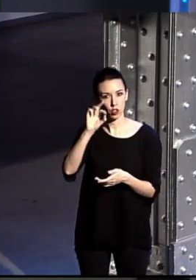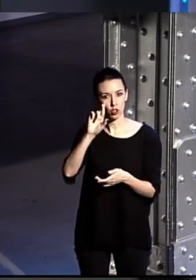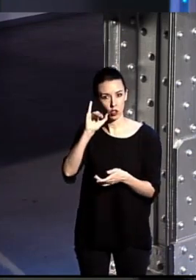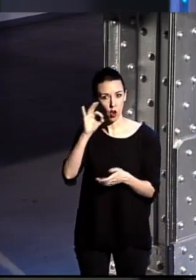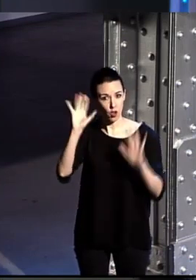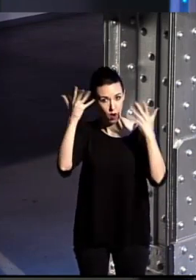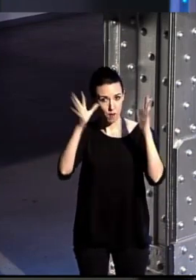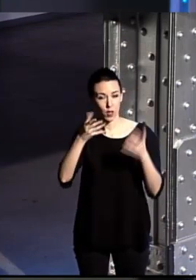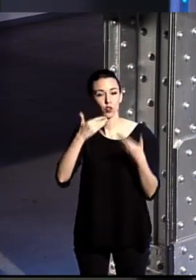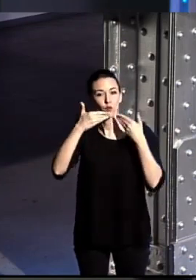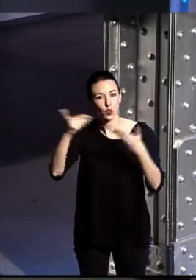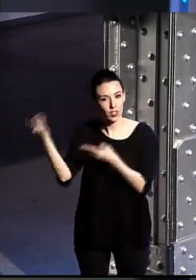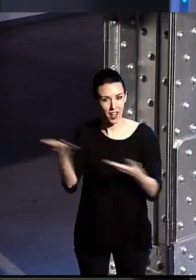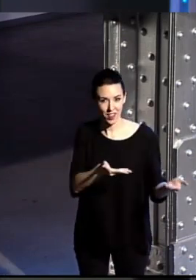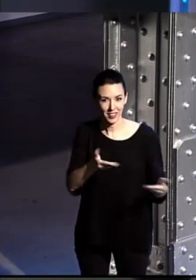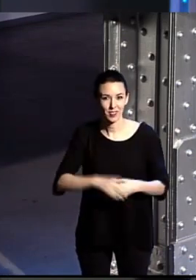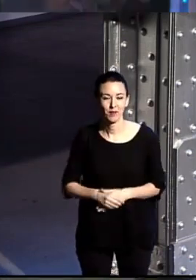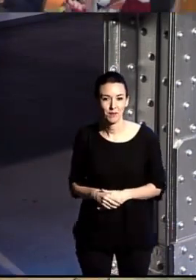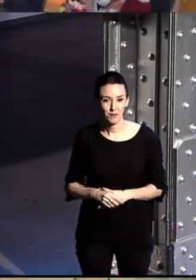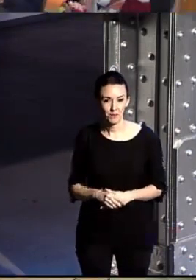Muchísimas gracias.